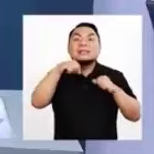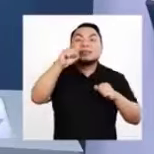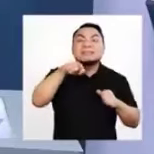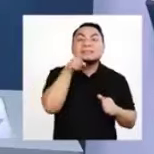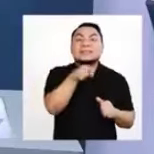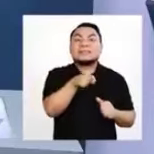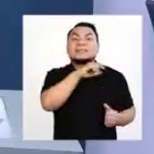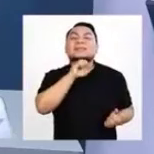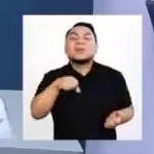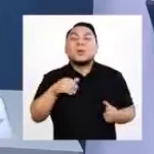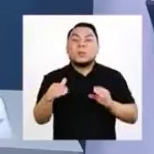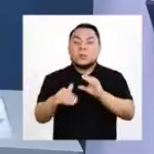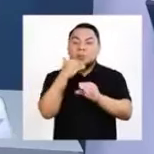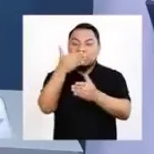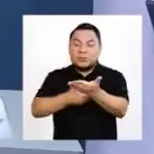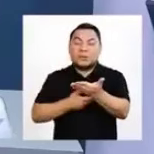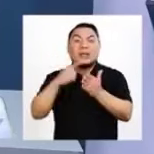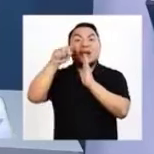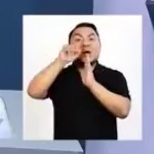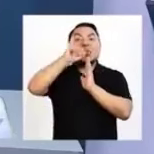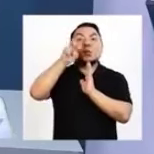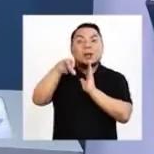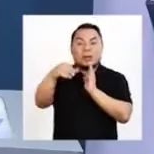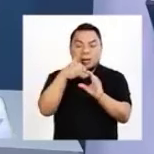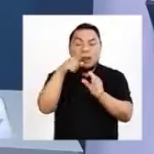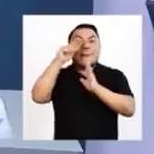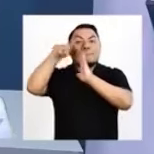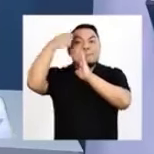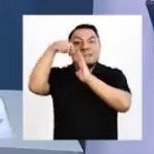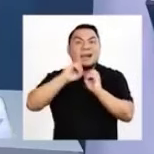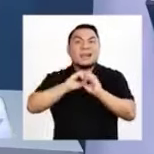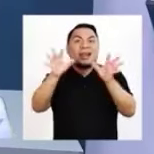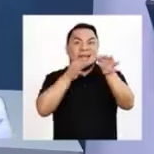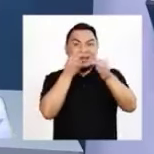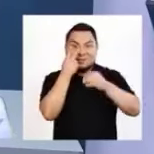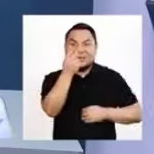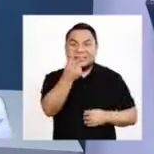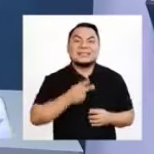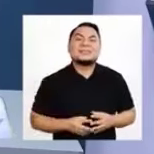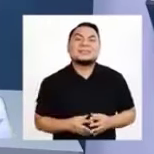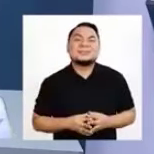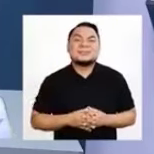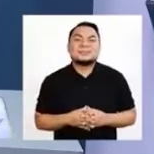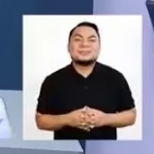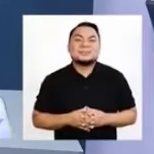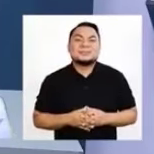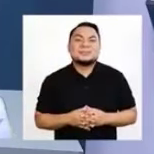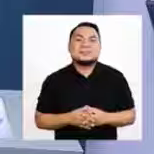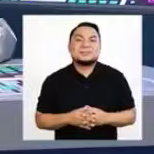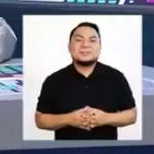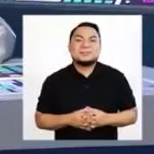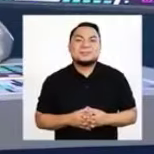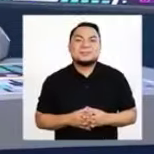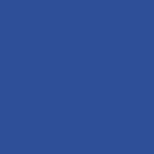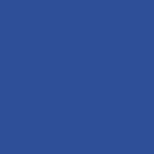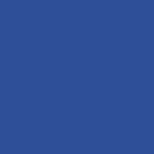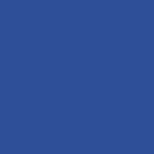¡Wow! Justo Macabot me ha pasado un video para aclarar más este tema.